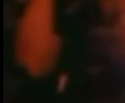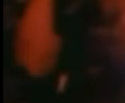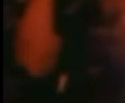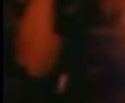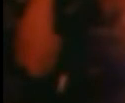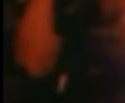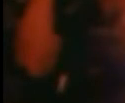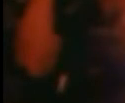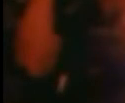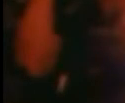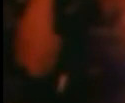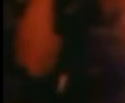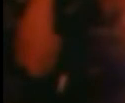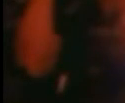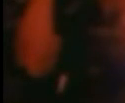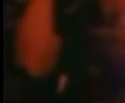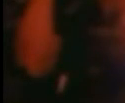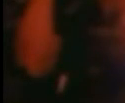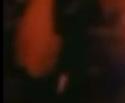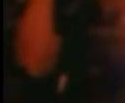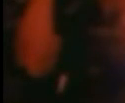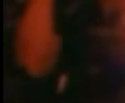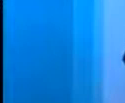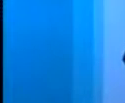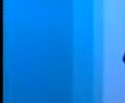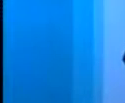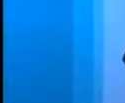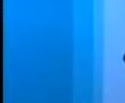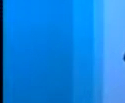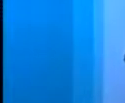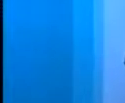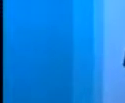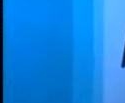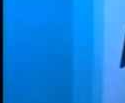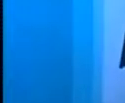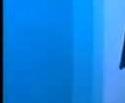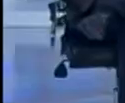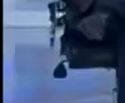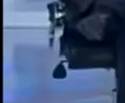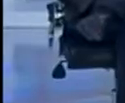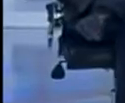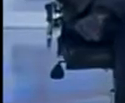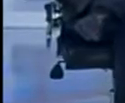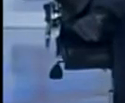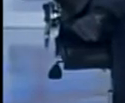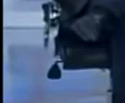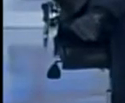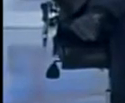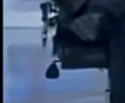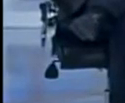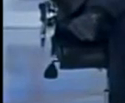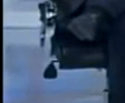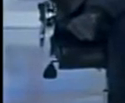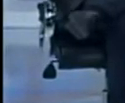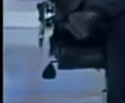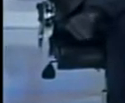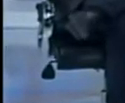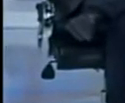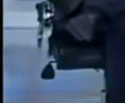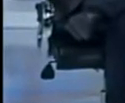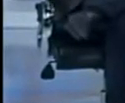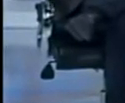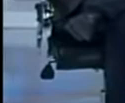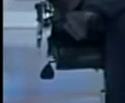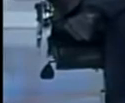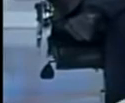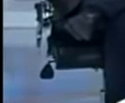campo ser no alta. Lo podés llevar este caniche no, de acá abajo pero tenés porque que te ser llena alta, de tierra. Clau, ¿eh? Tenés que ser alta, tenés que tener unas piernas okay. Bien largas. Porque si no te llega a la rodilla.